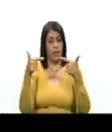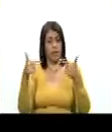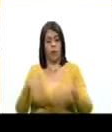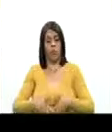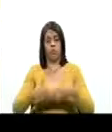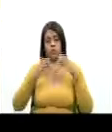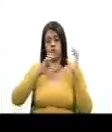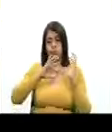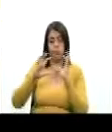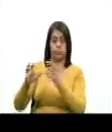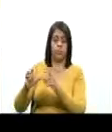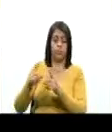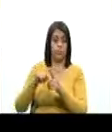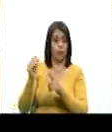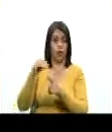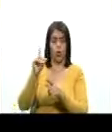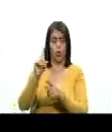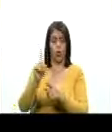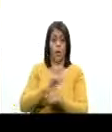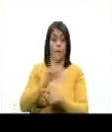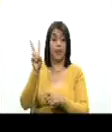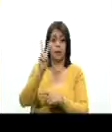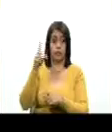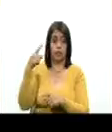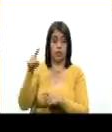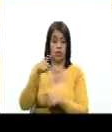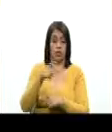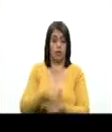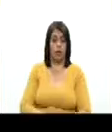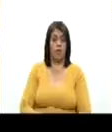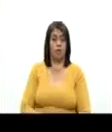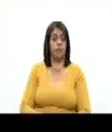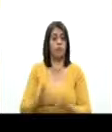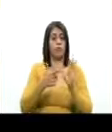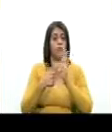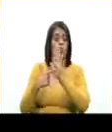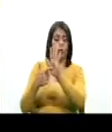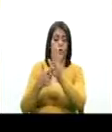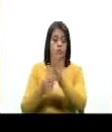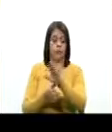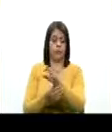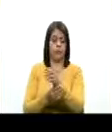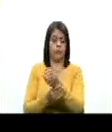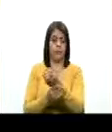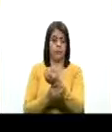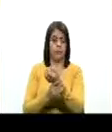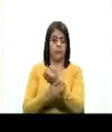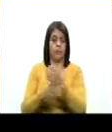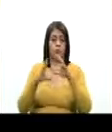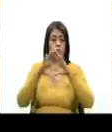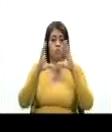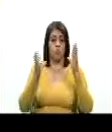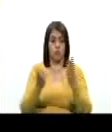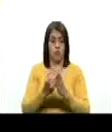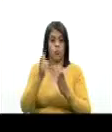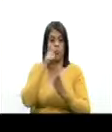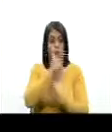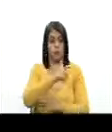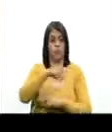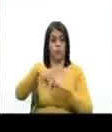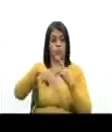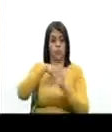agresores y violentos. Y sobre todo Venezuela cuenta con la expresión de los pueblos del mundo que ven en la